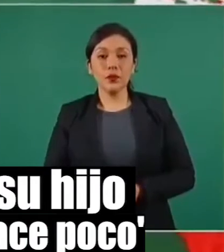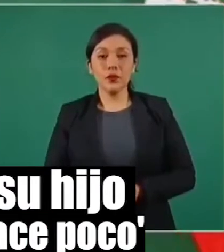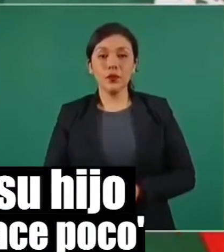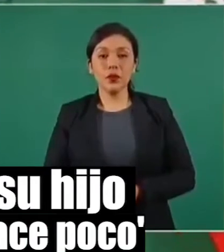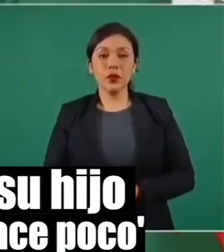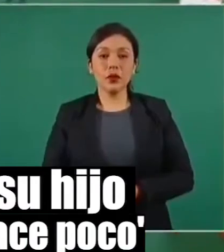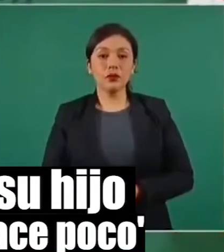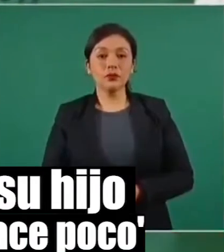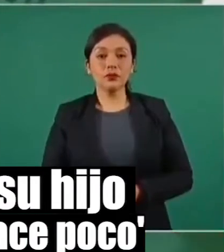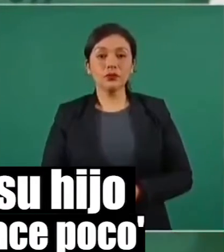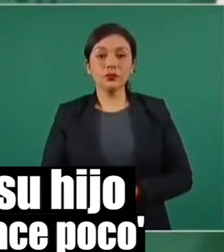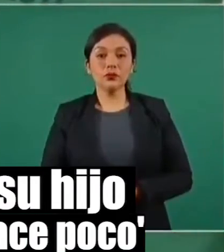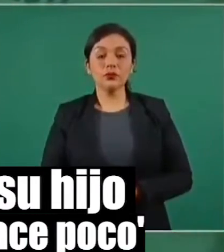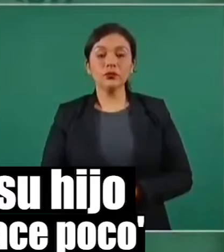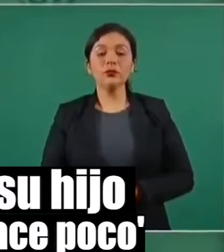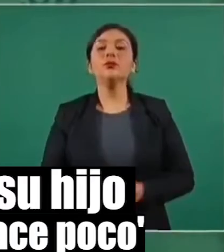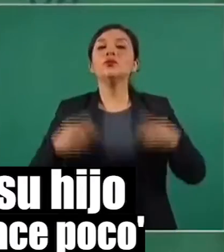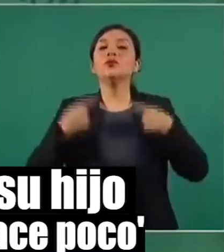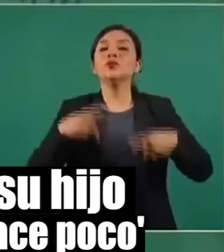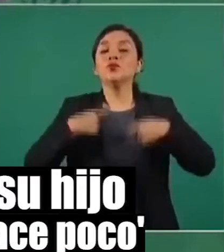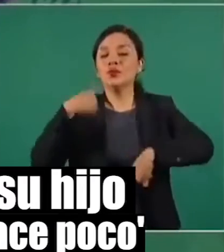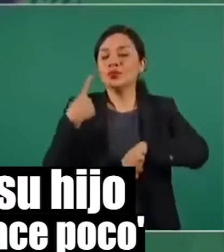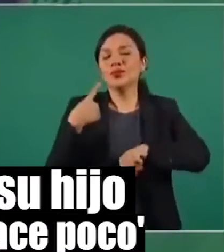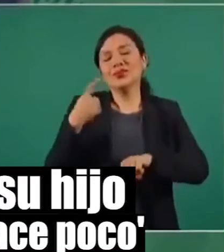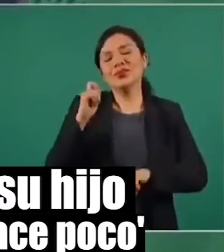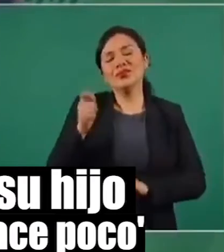se contagió jesús earnest